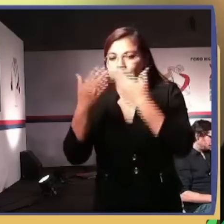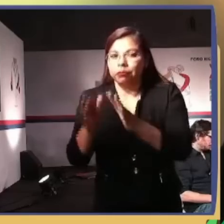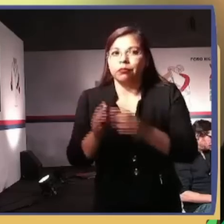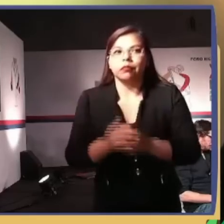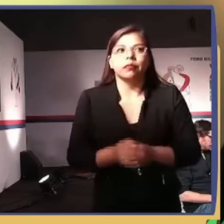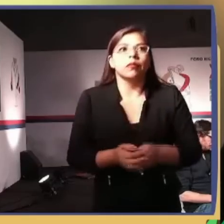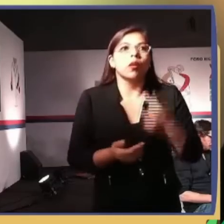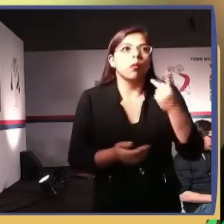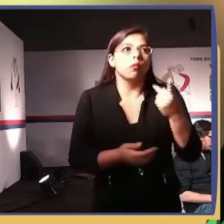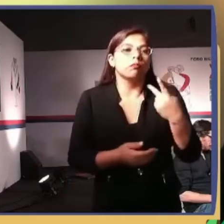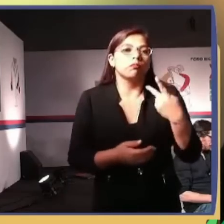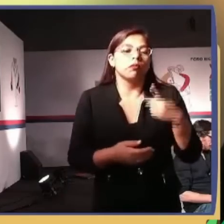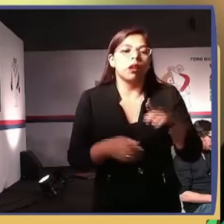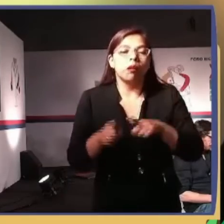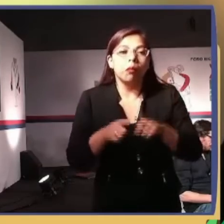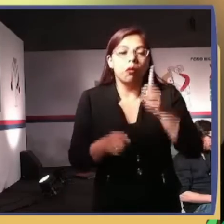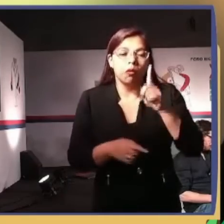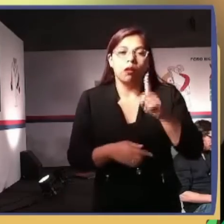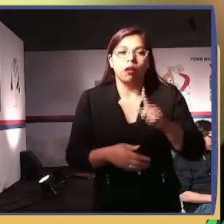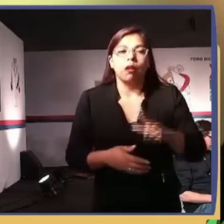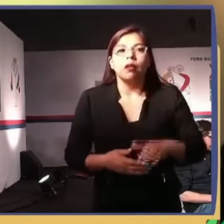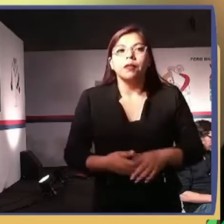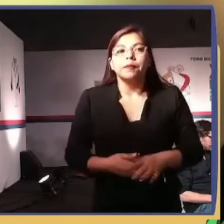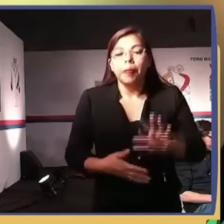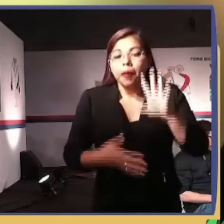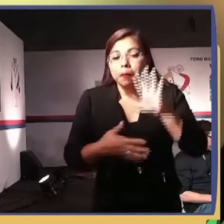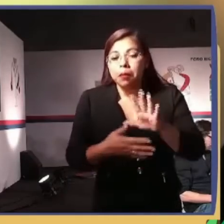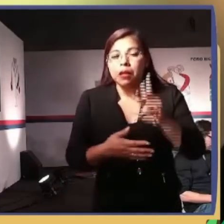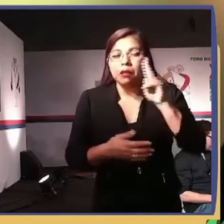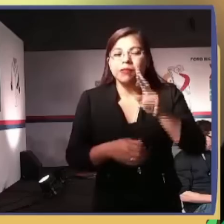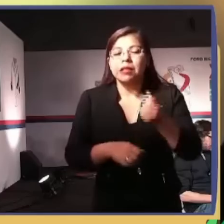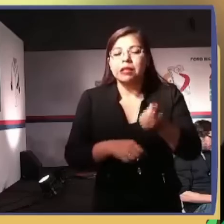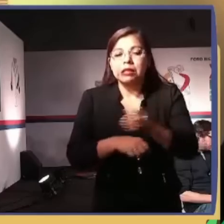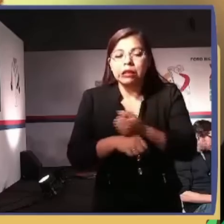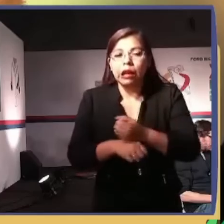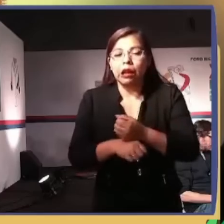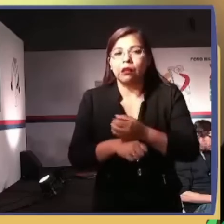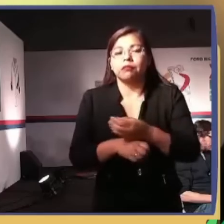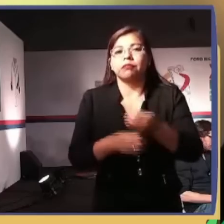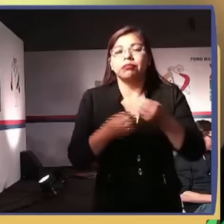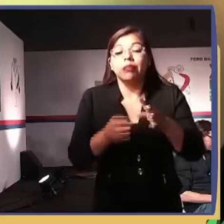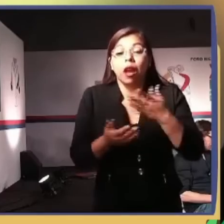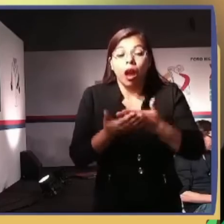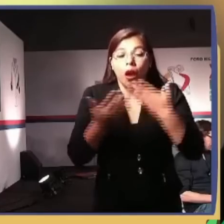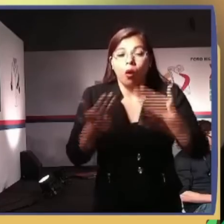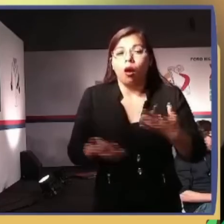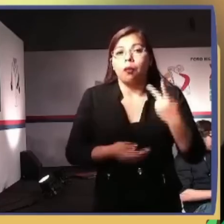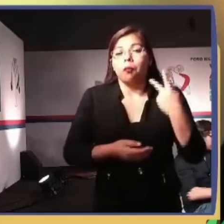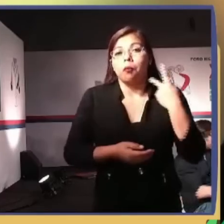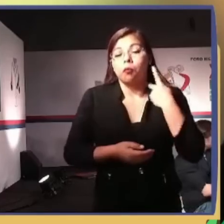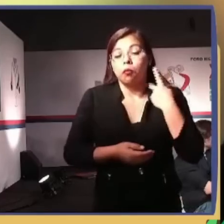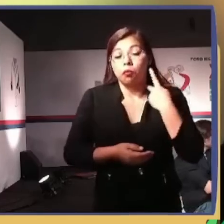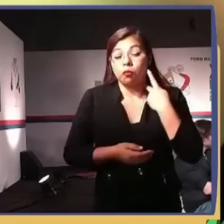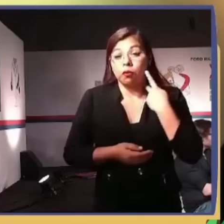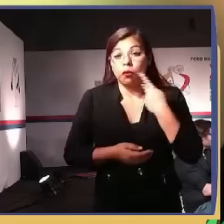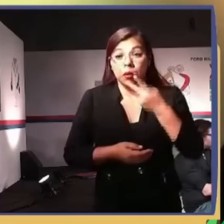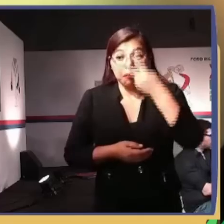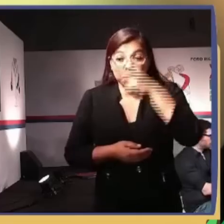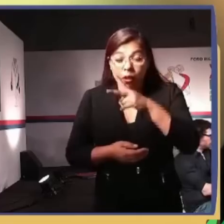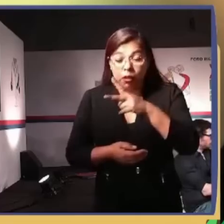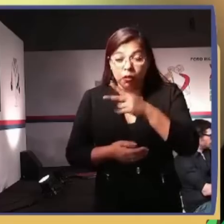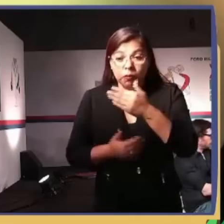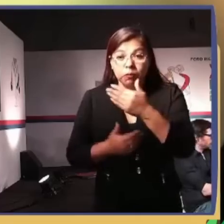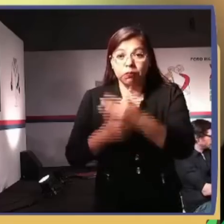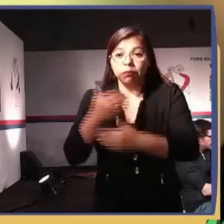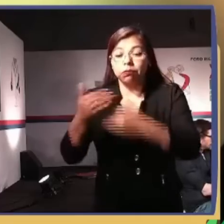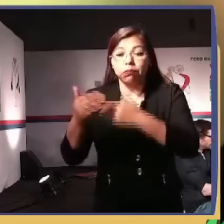América Latina que sangraba. México es importante porque hoy políticamente México está a la vanguardia de una